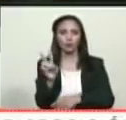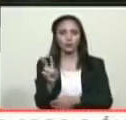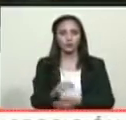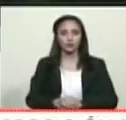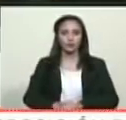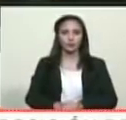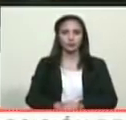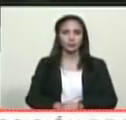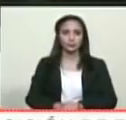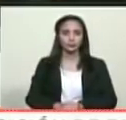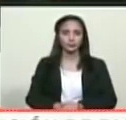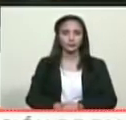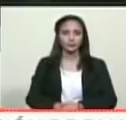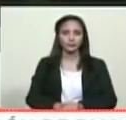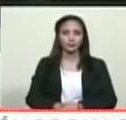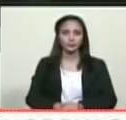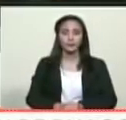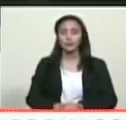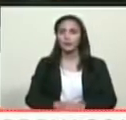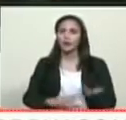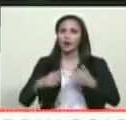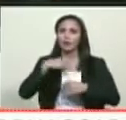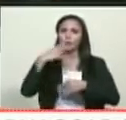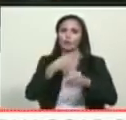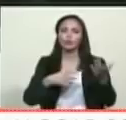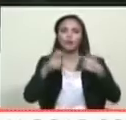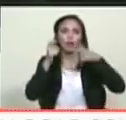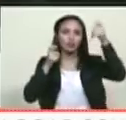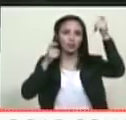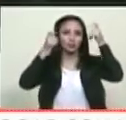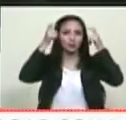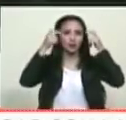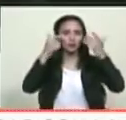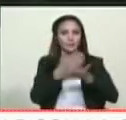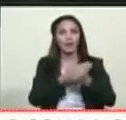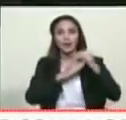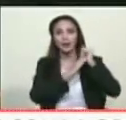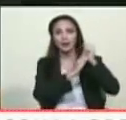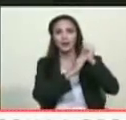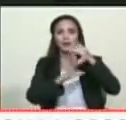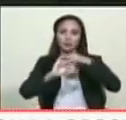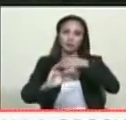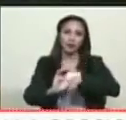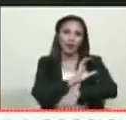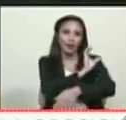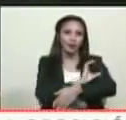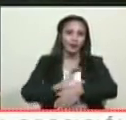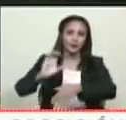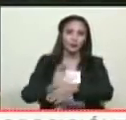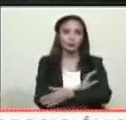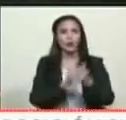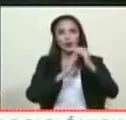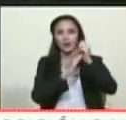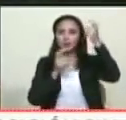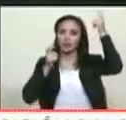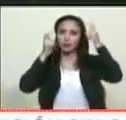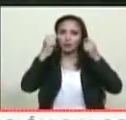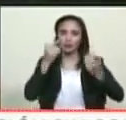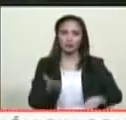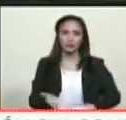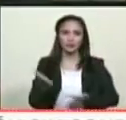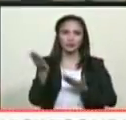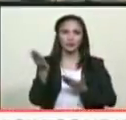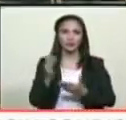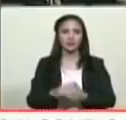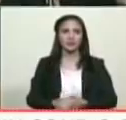de Venezuela, en voz de nuestro comandante eterno y líder de la Revolución Bolivariana, Hugo Rafael